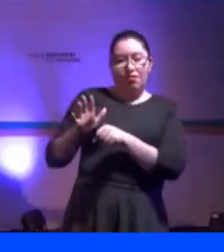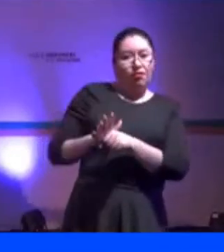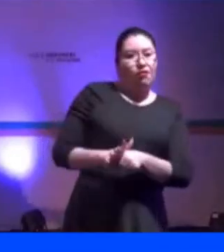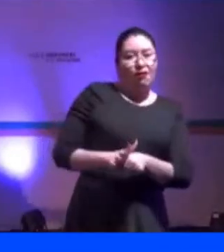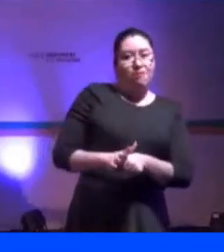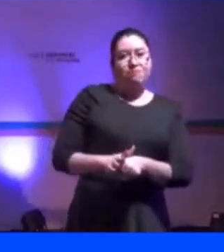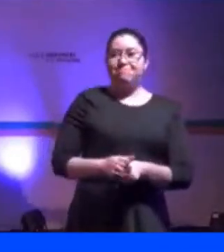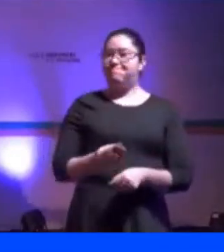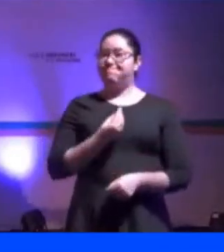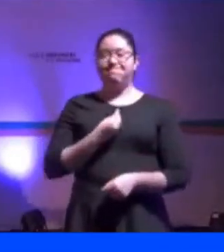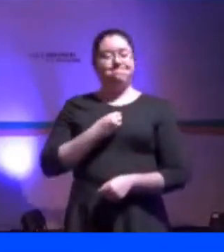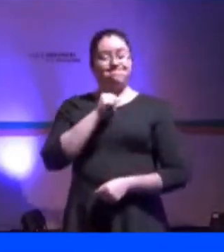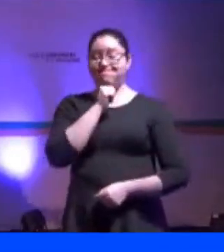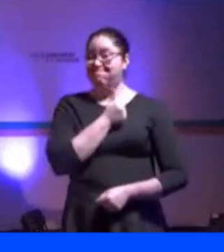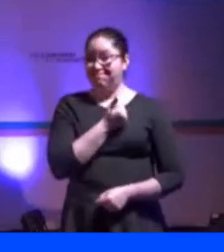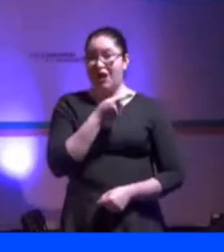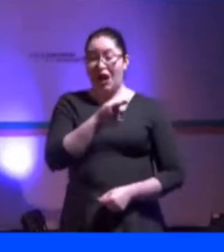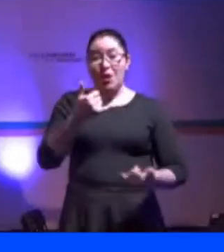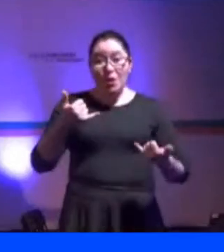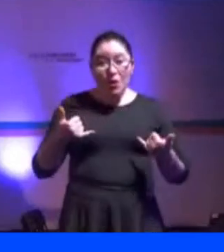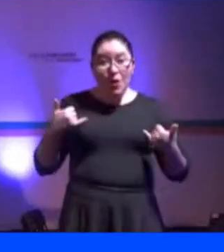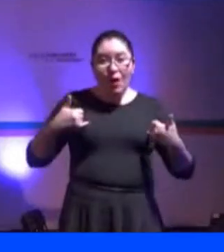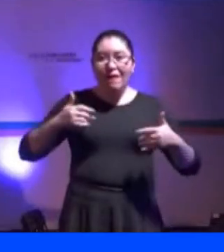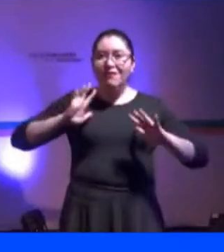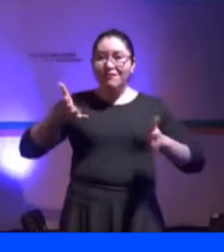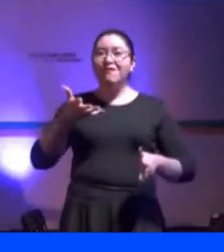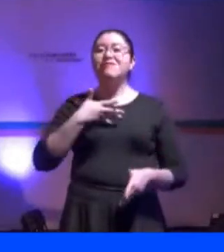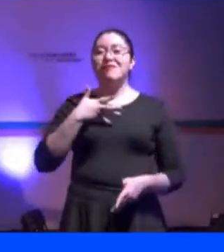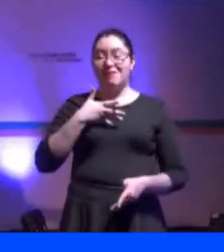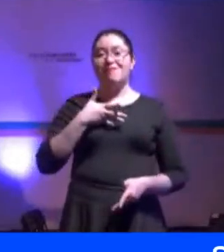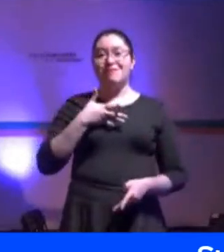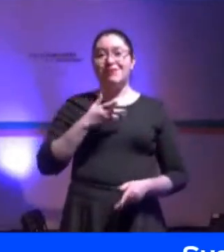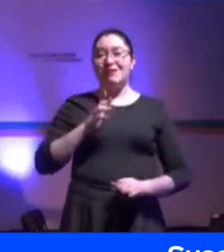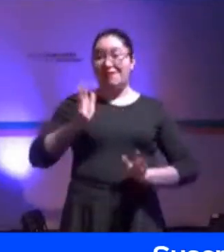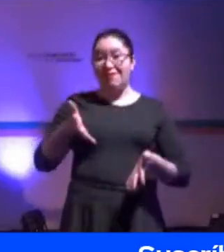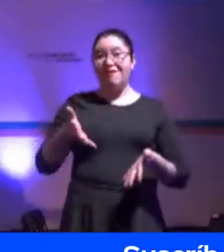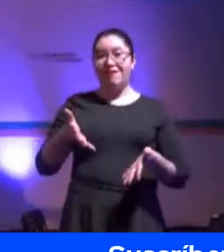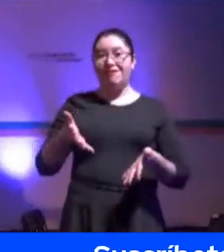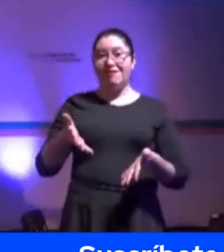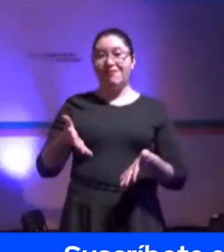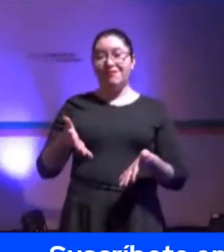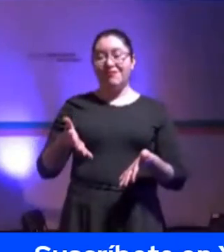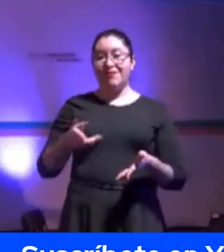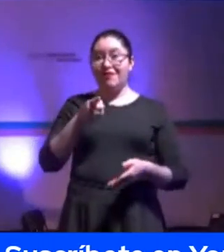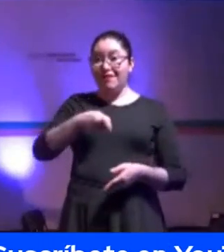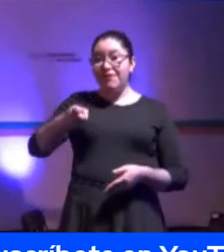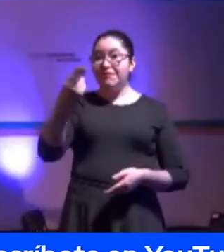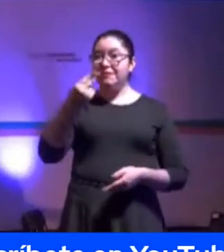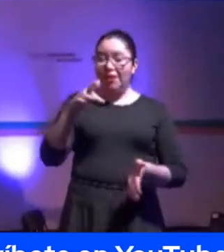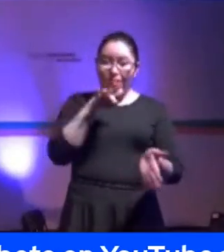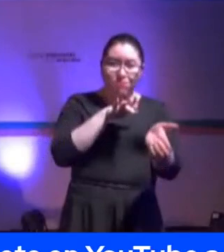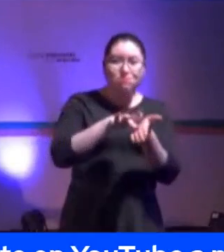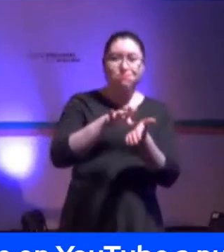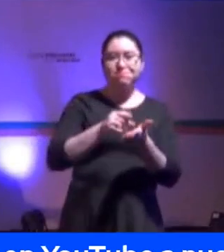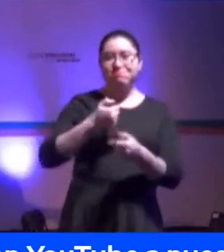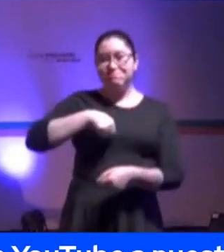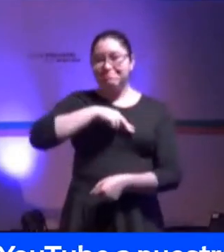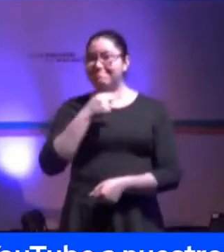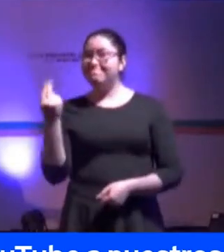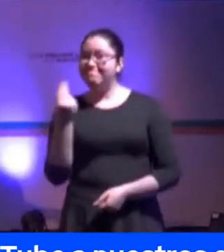los jóvenes que no estamos buscando, que ya existen. Y esos son los que debemos de apoyar.